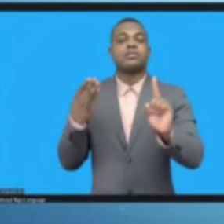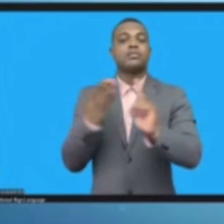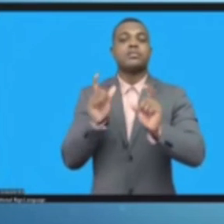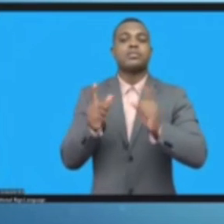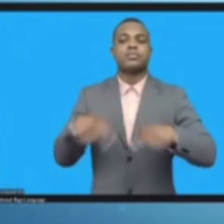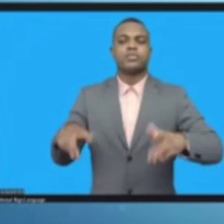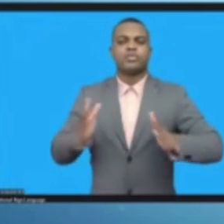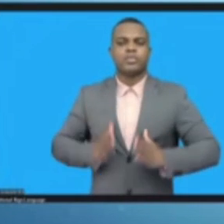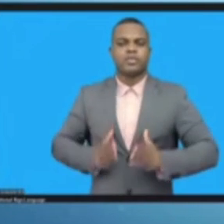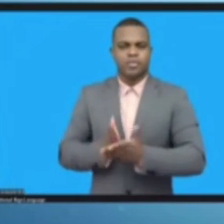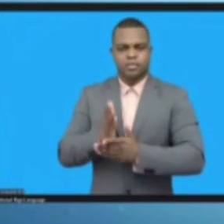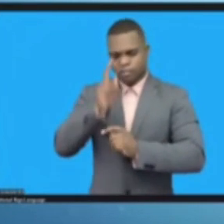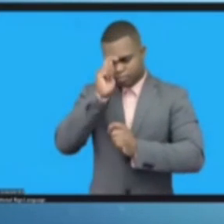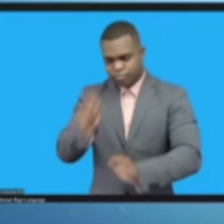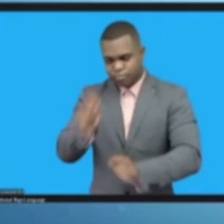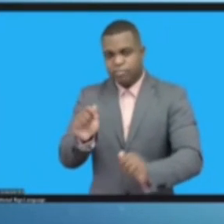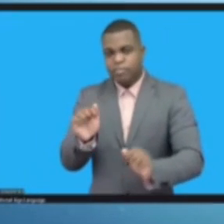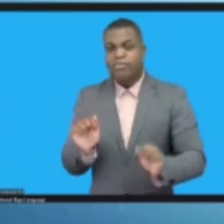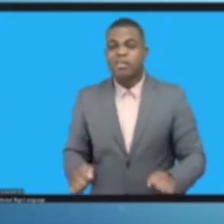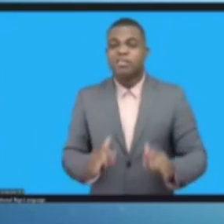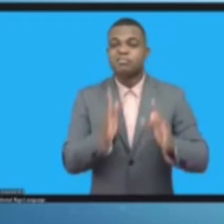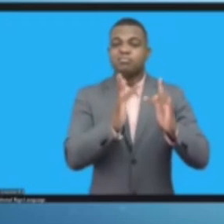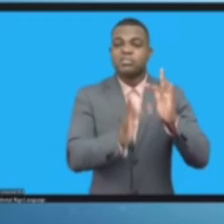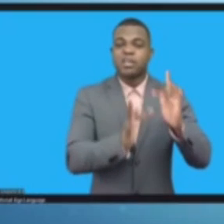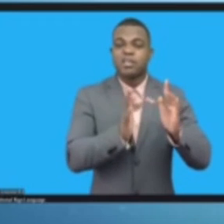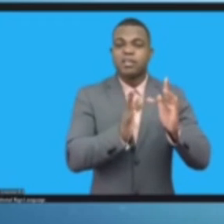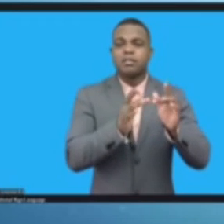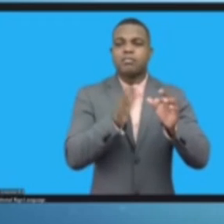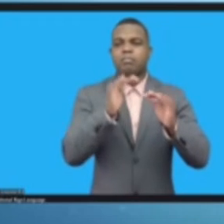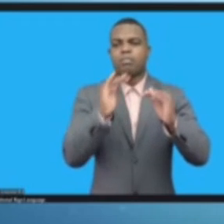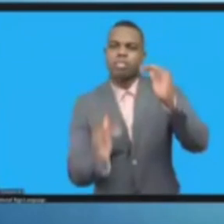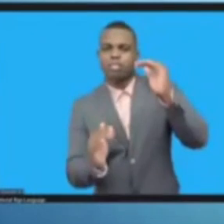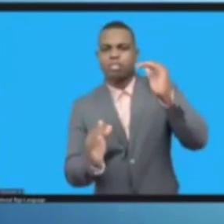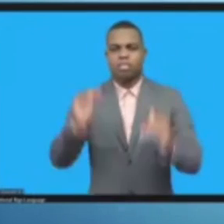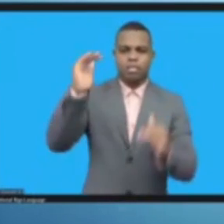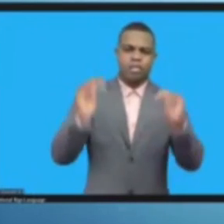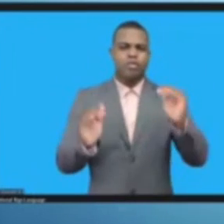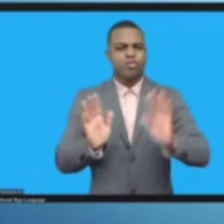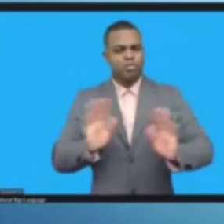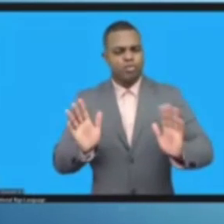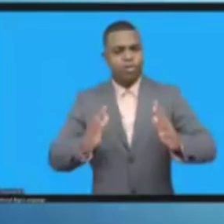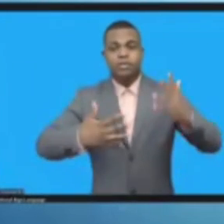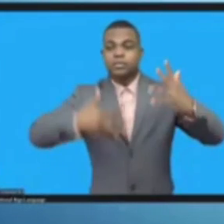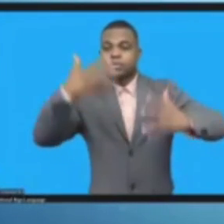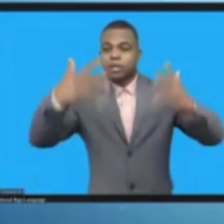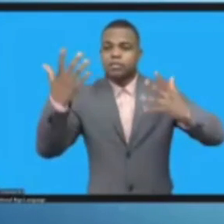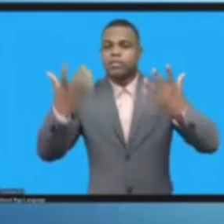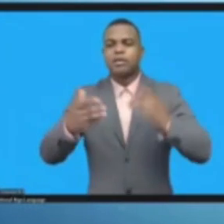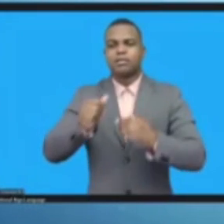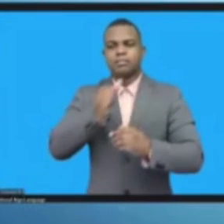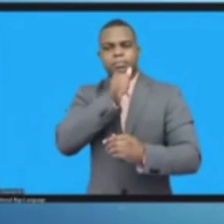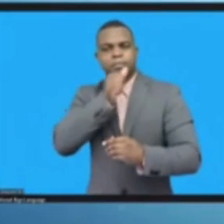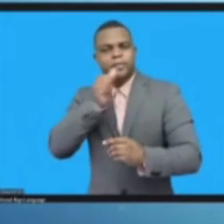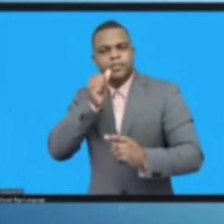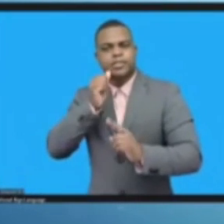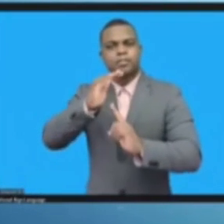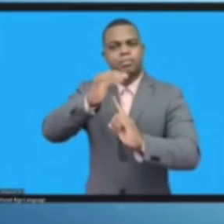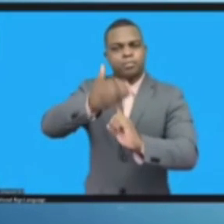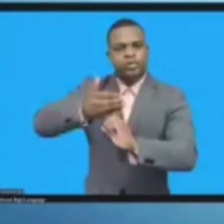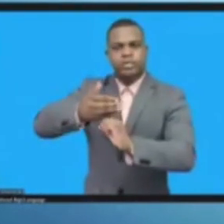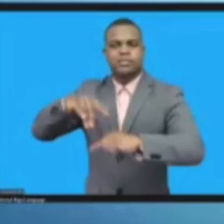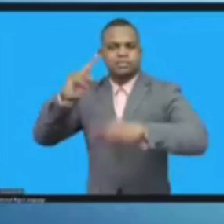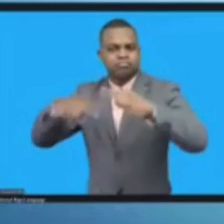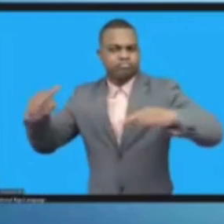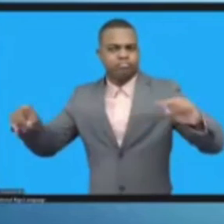de internet y permitir el gobierno de los datos y la privacidad eco protegiéndola y permitir la seguridad y